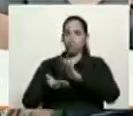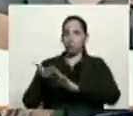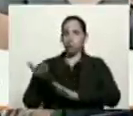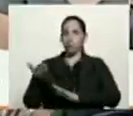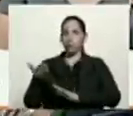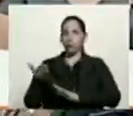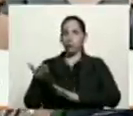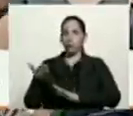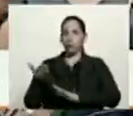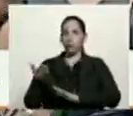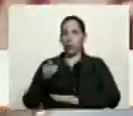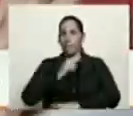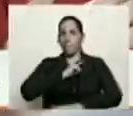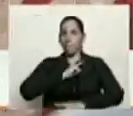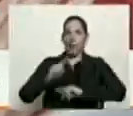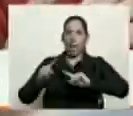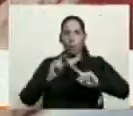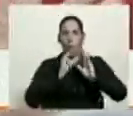la organización,